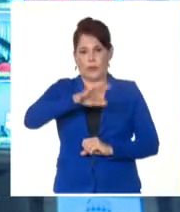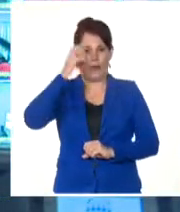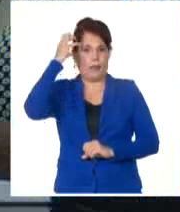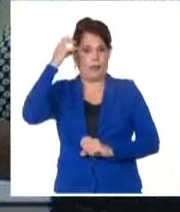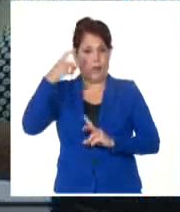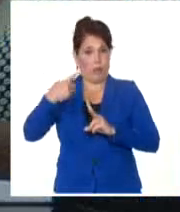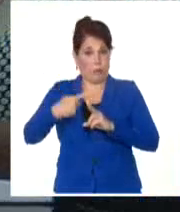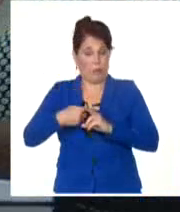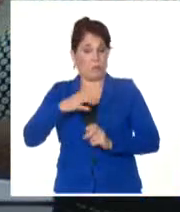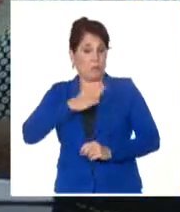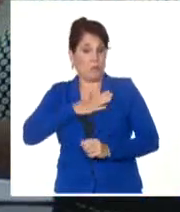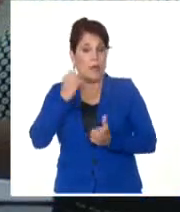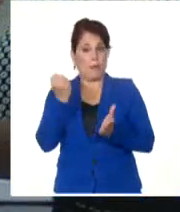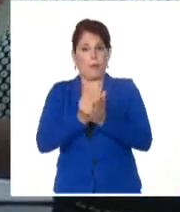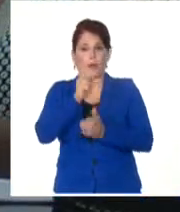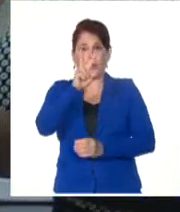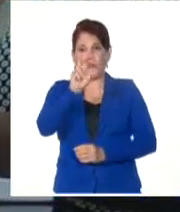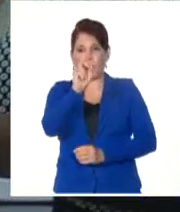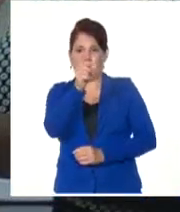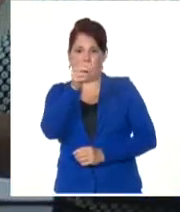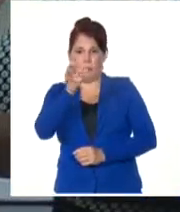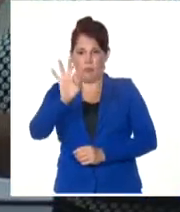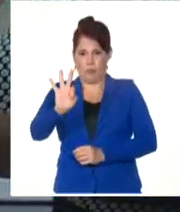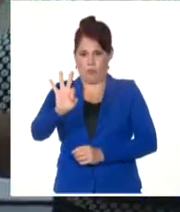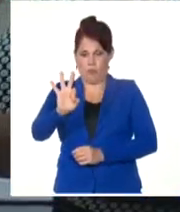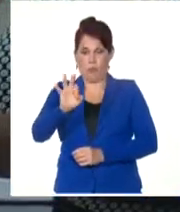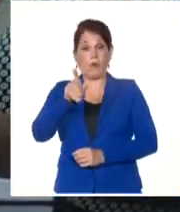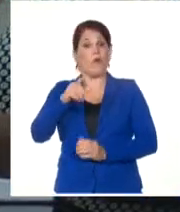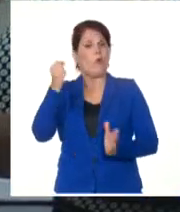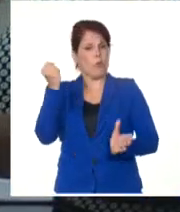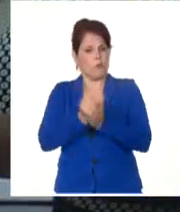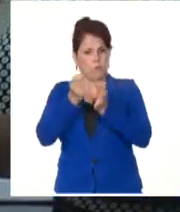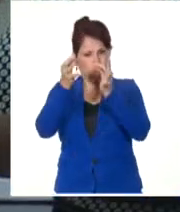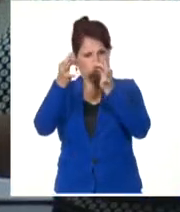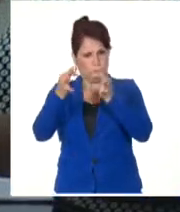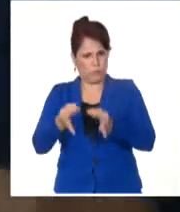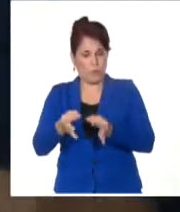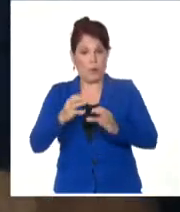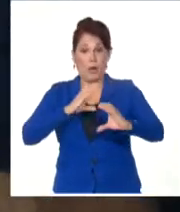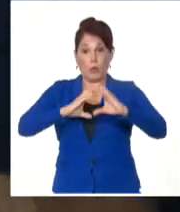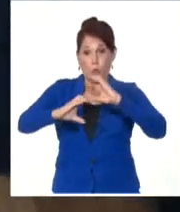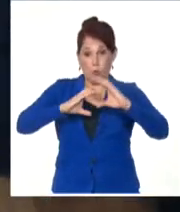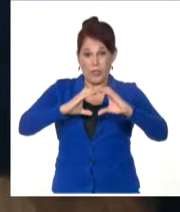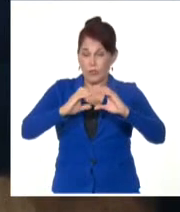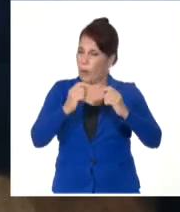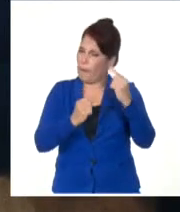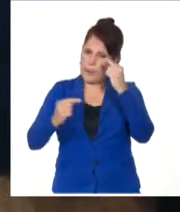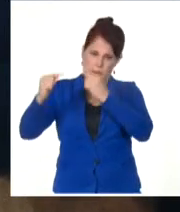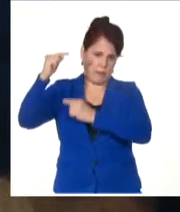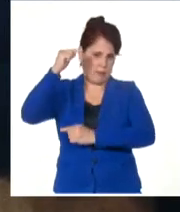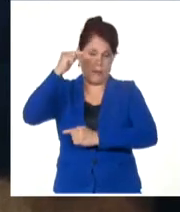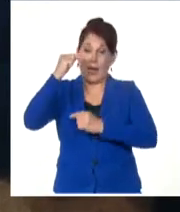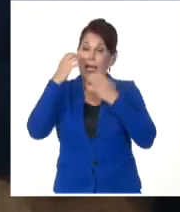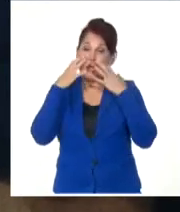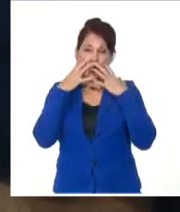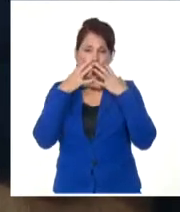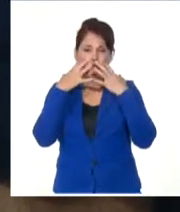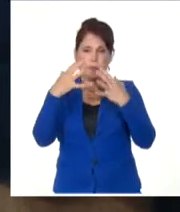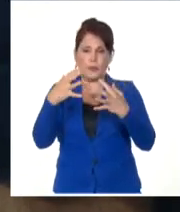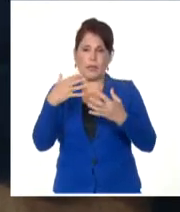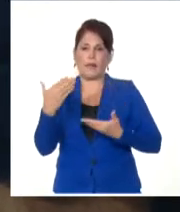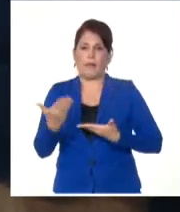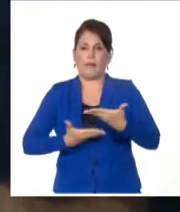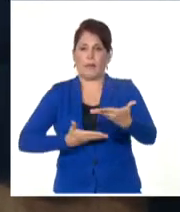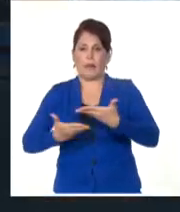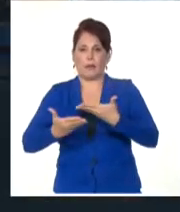el gobierno aprobada en el año 2018 y confirma que es la comunicación uno de los tres pilares esenciales de la gestión